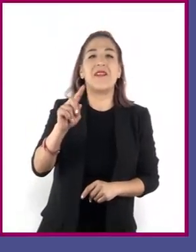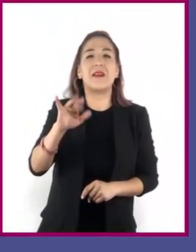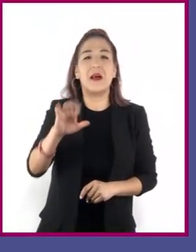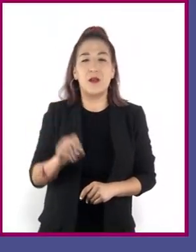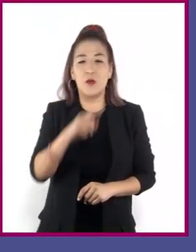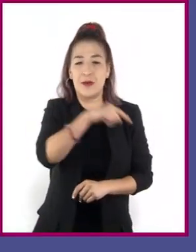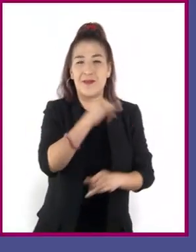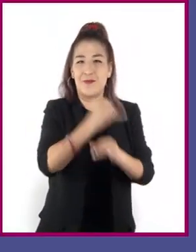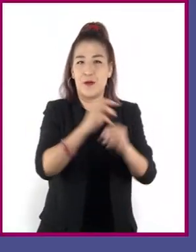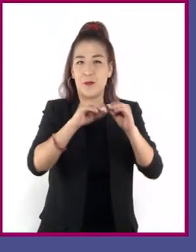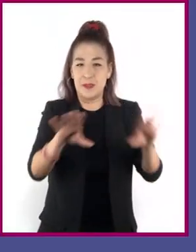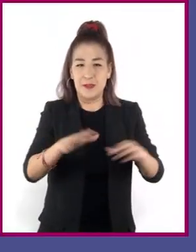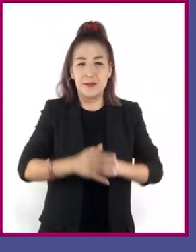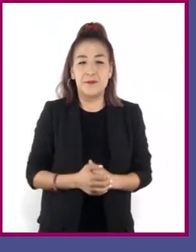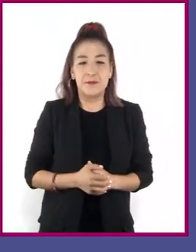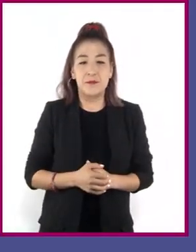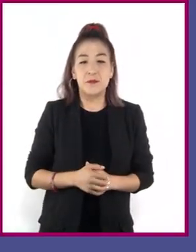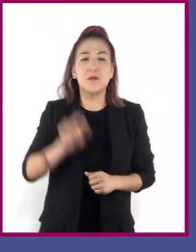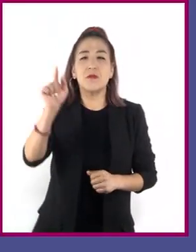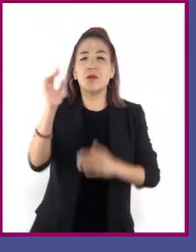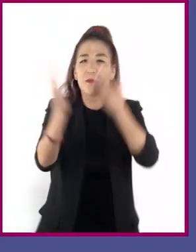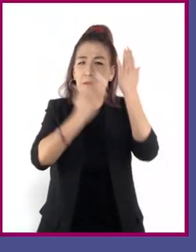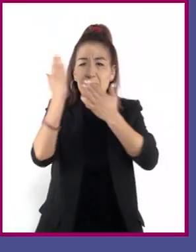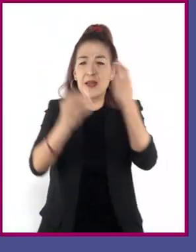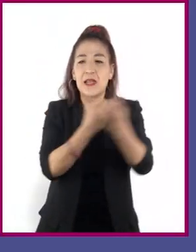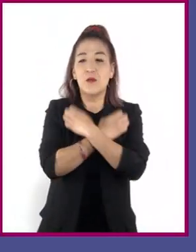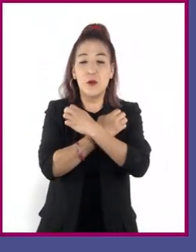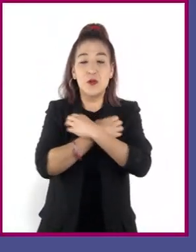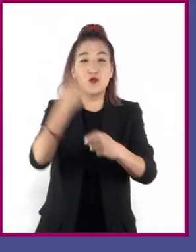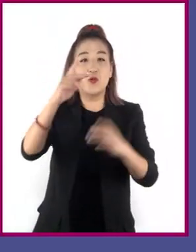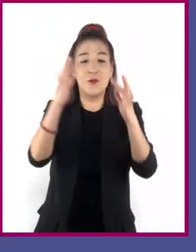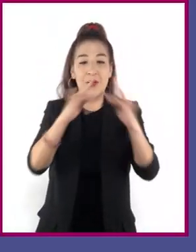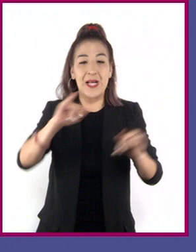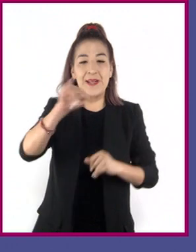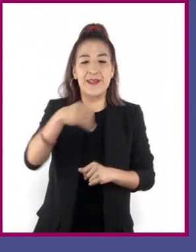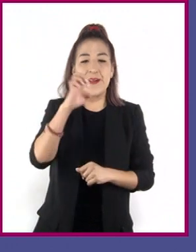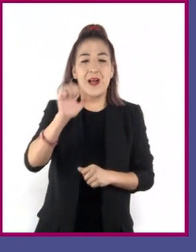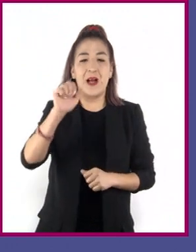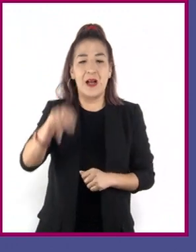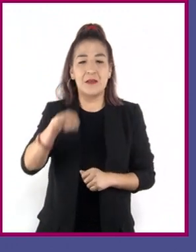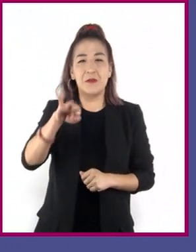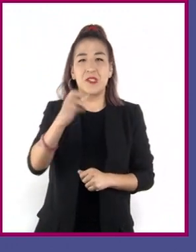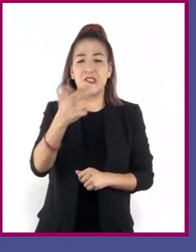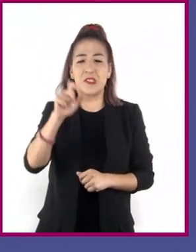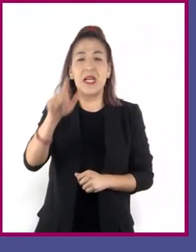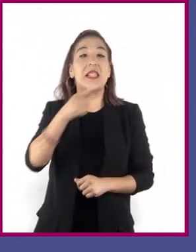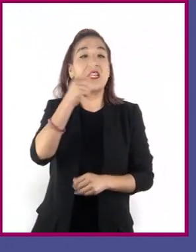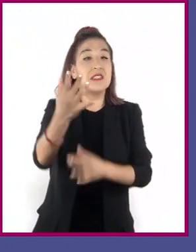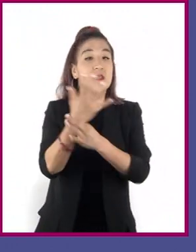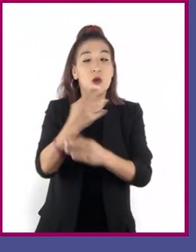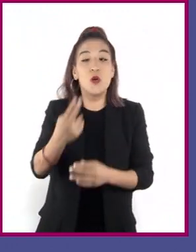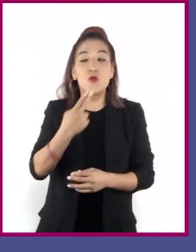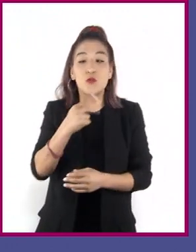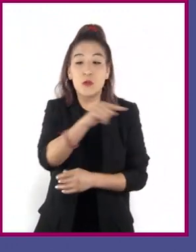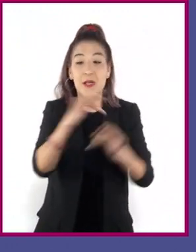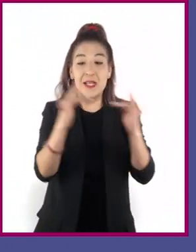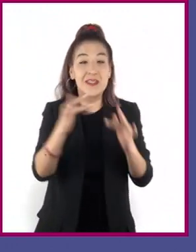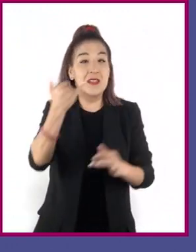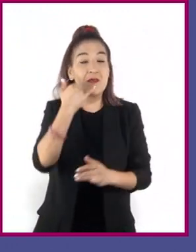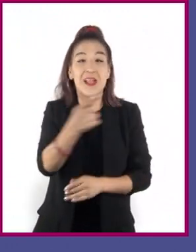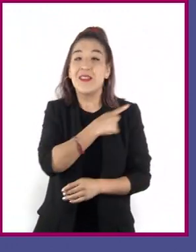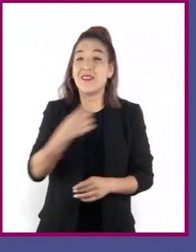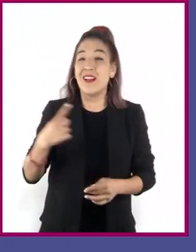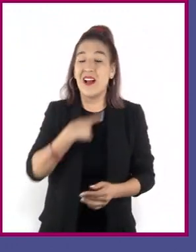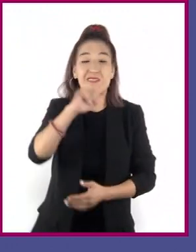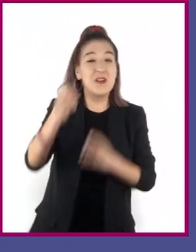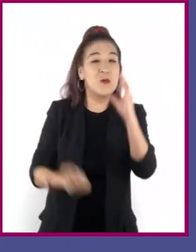mientras que para el ministro de educación francés jean-michel blanquear el uso de los móviles tendría que ser una ley para el